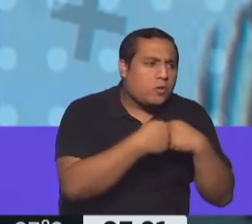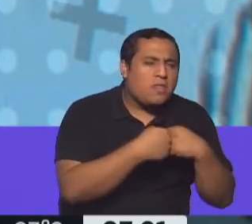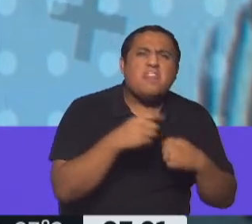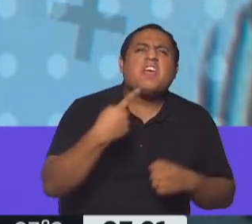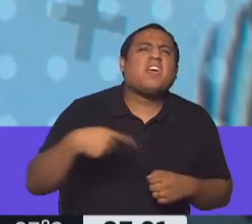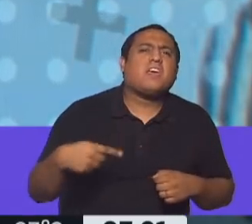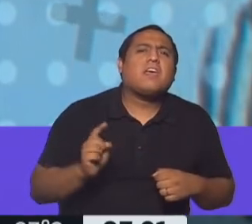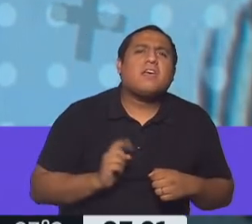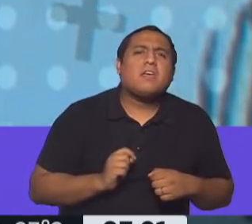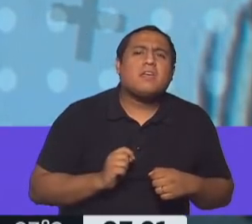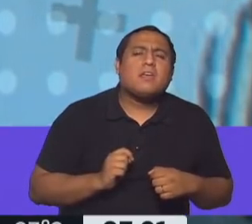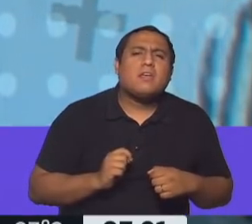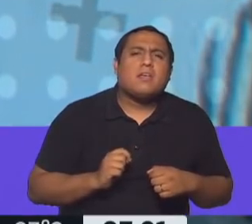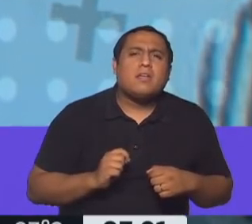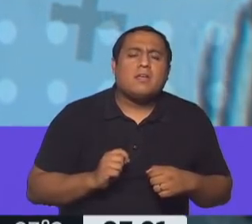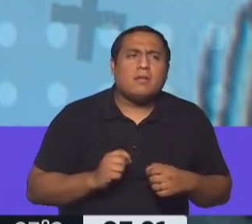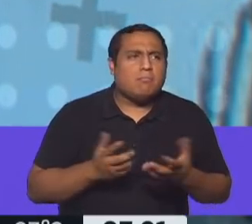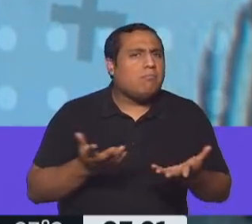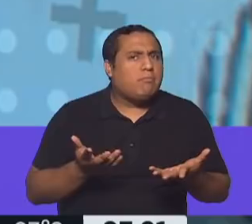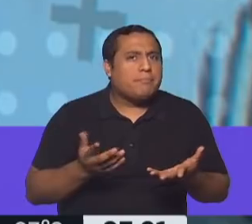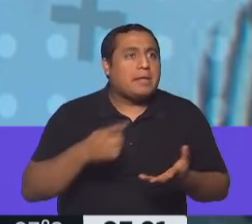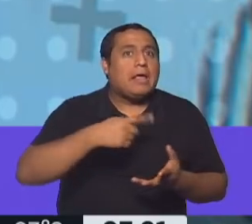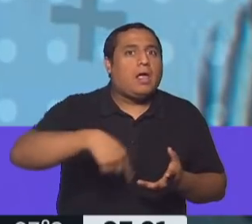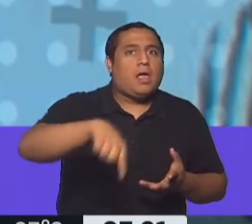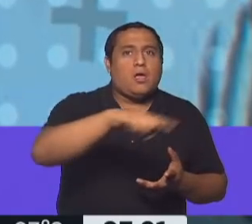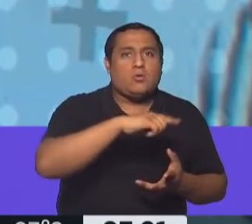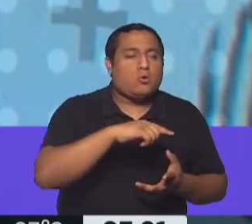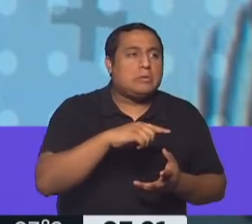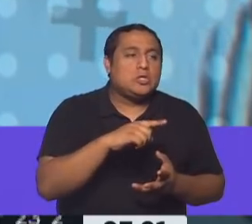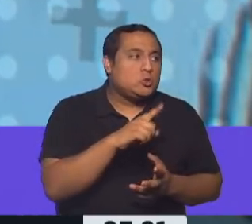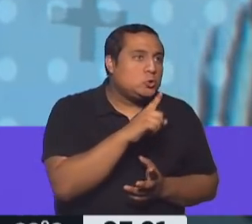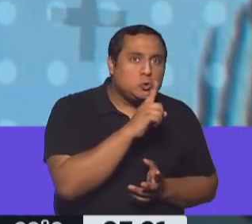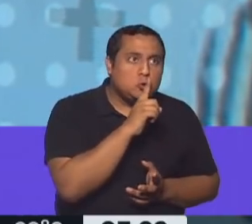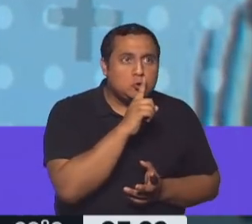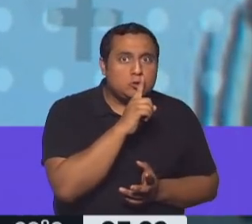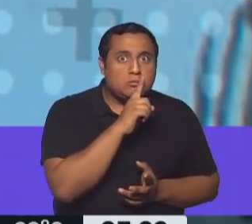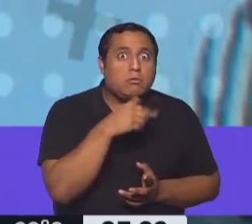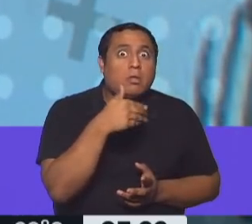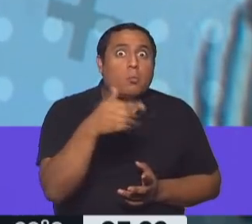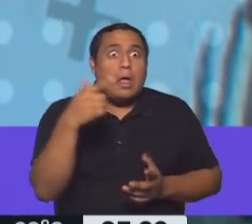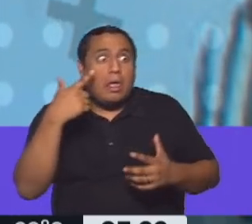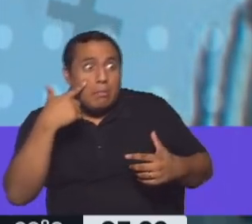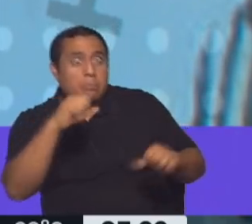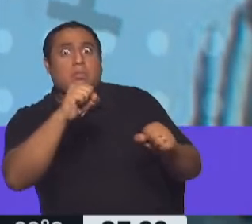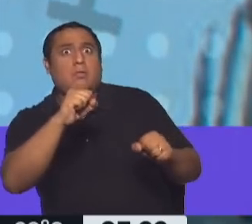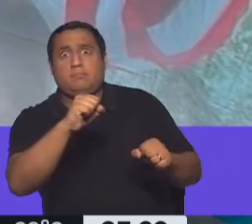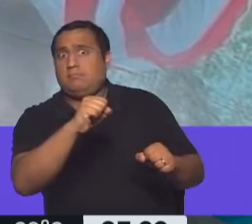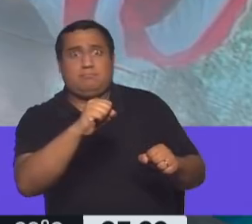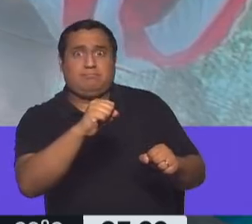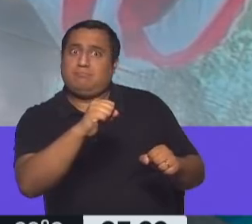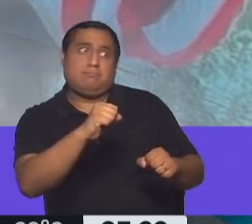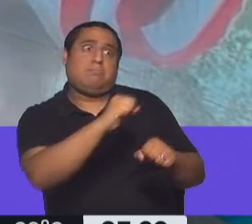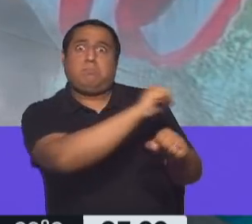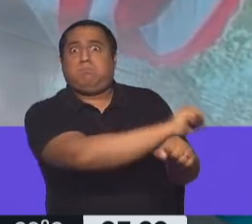policías para que se jueguen hasta su propia libertad, ¿no? Porque estamos imaginándonos, casi te diría, un grupo,